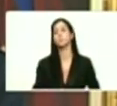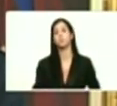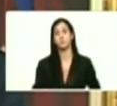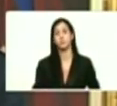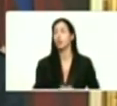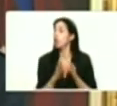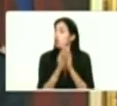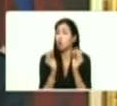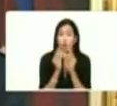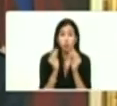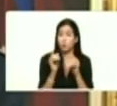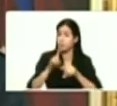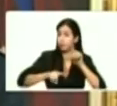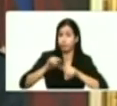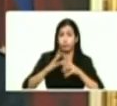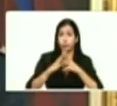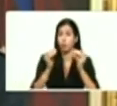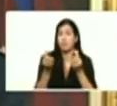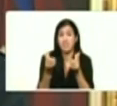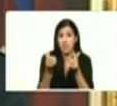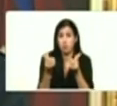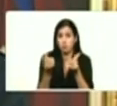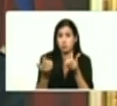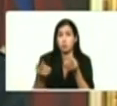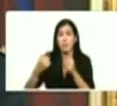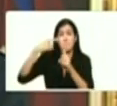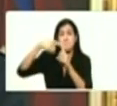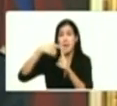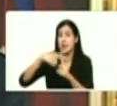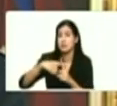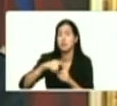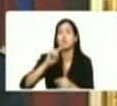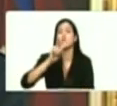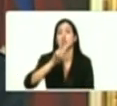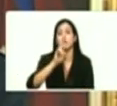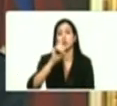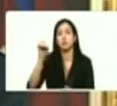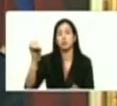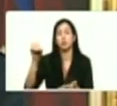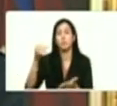todos estos recursos son más de 200 mil millones